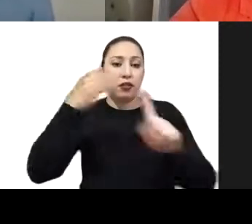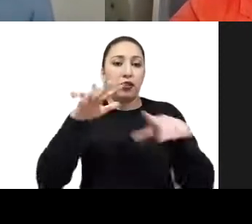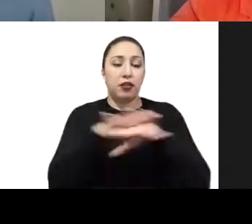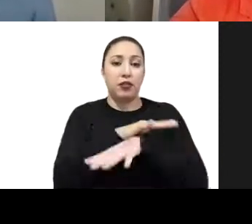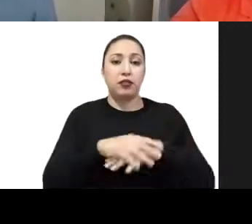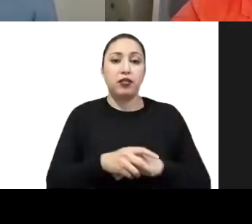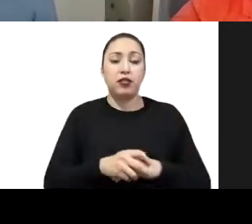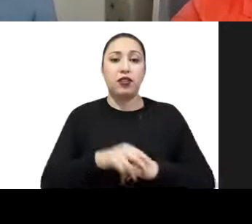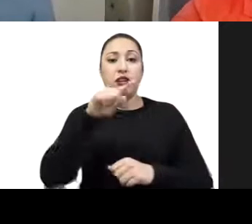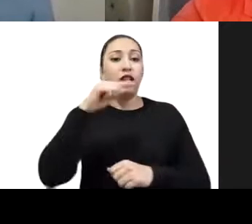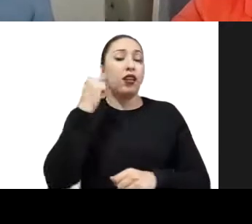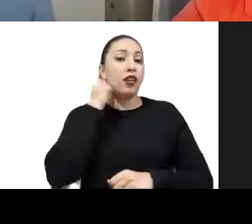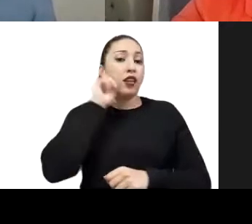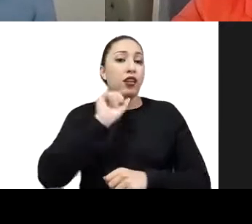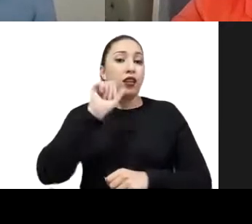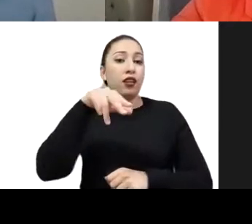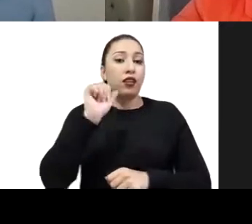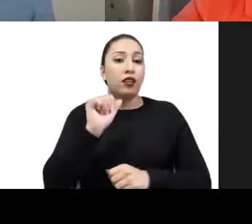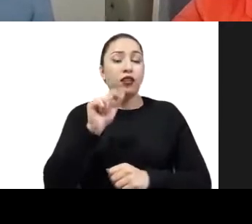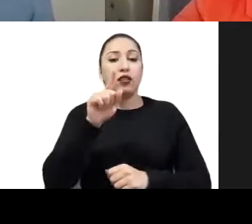Diputada Ana Cristina. A favor.